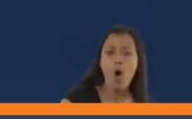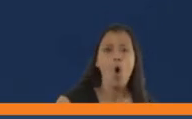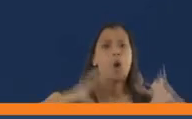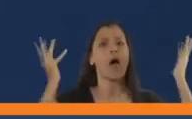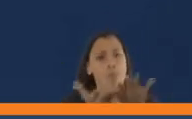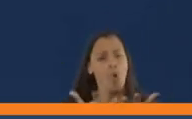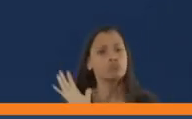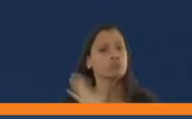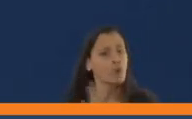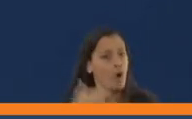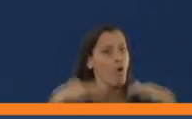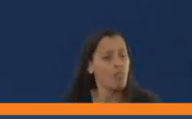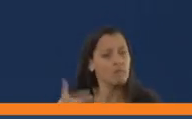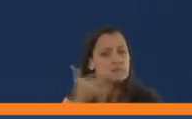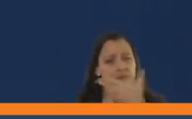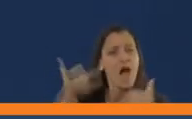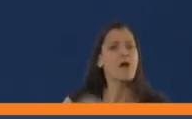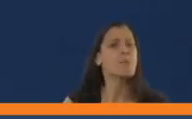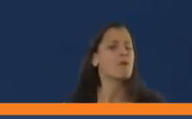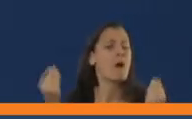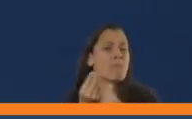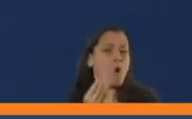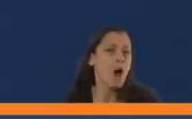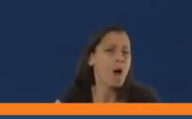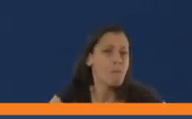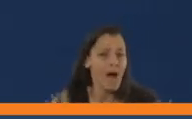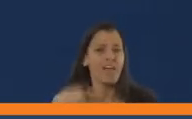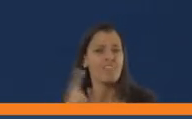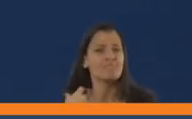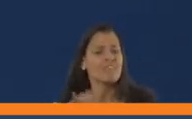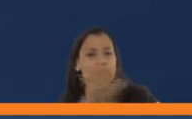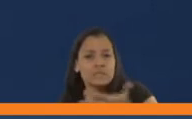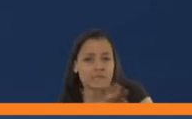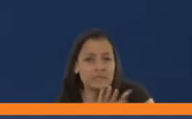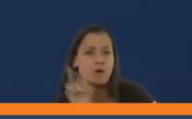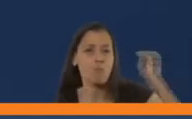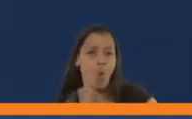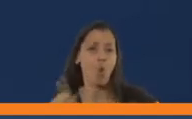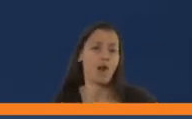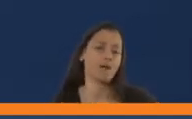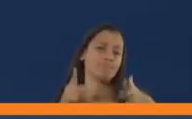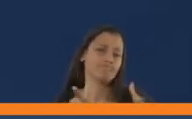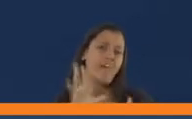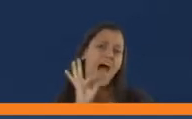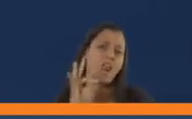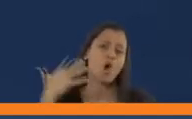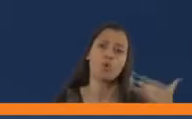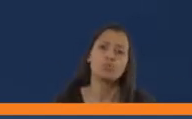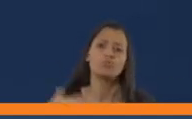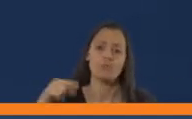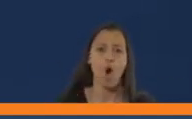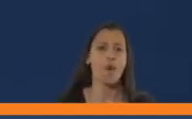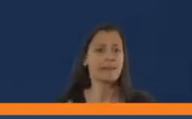sinfónica frente a los dramas existentes aquí permítanme señalar la urgente necesidad de